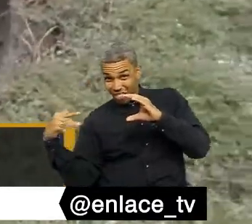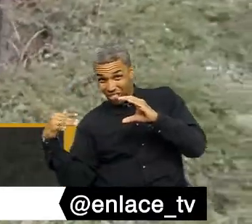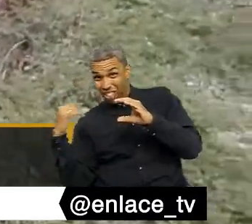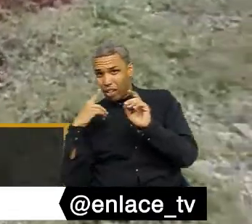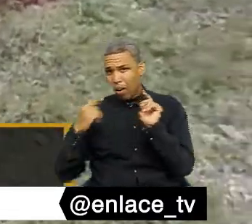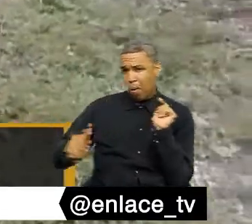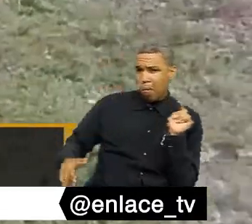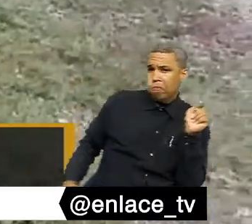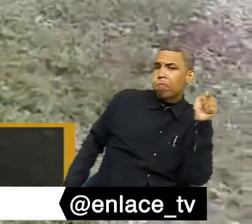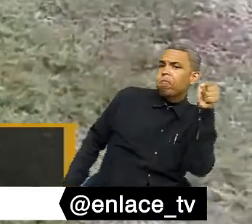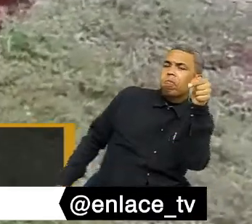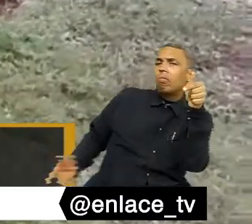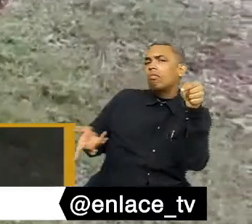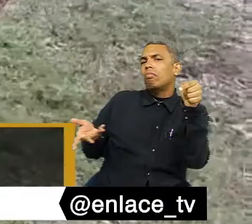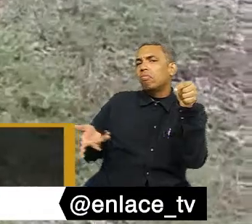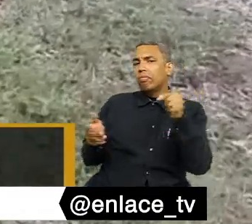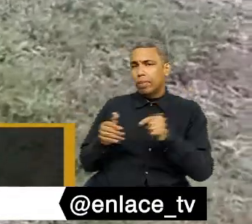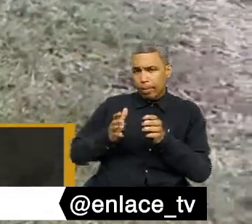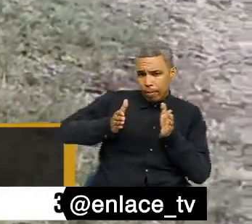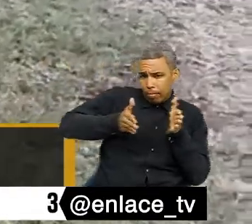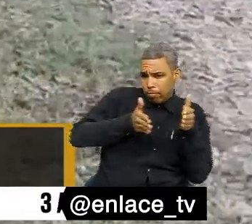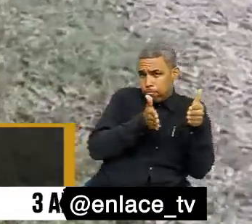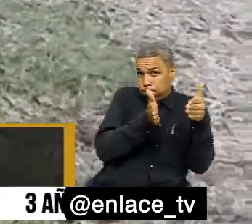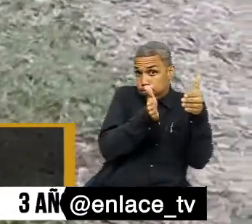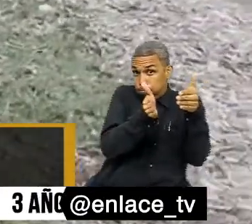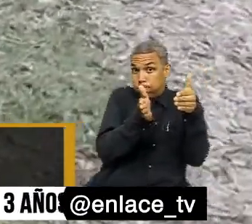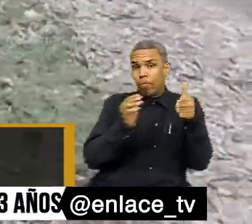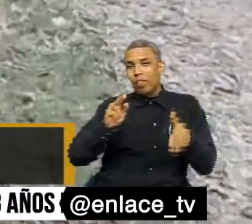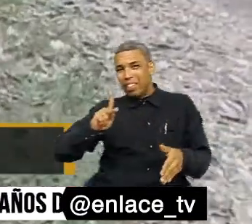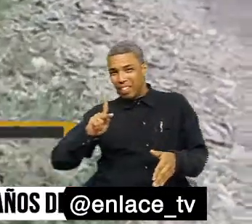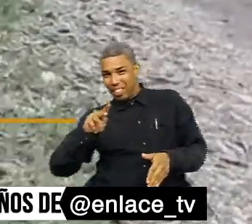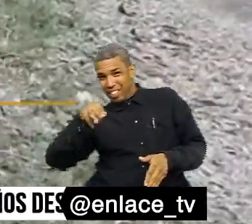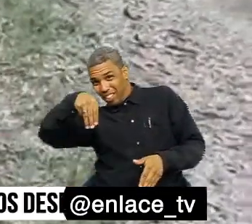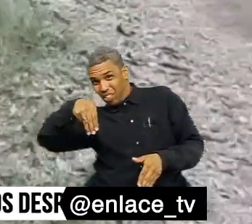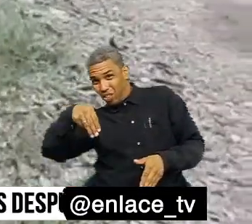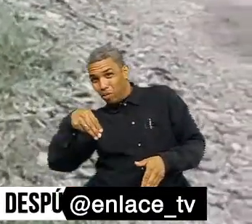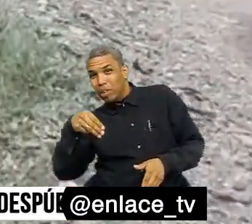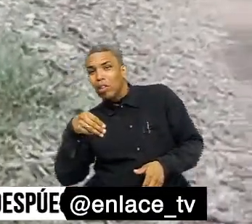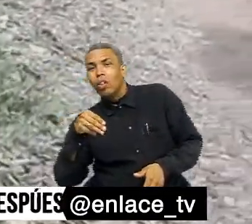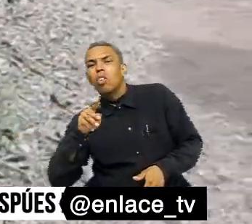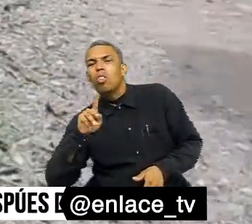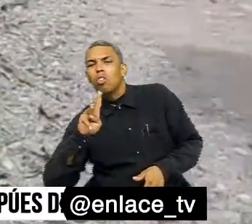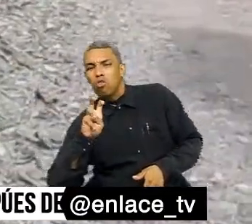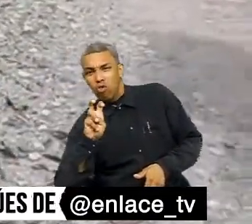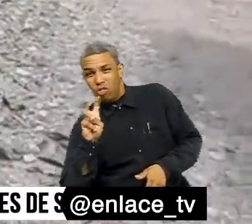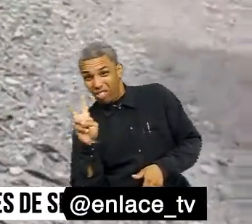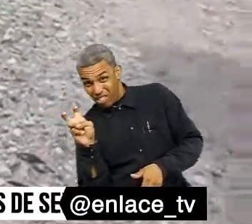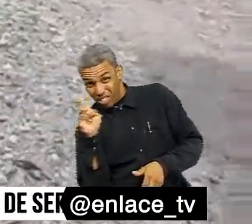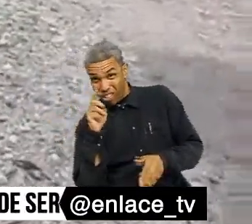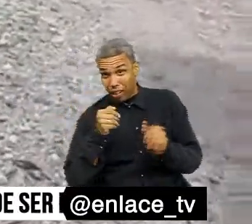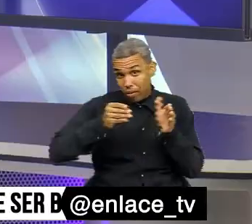al corregimiento meseta de San Rafael es la que del kilómetro 87 en la vereda La Fortuna conduce por la